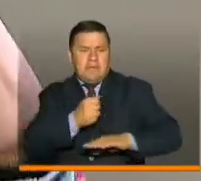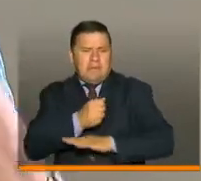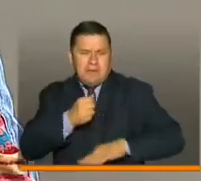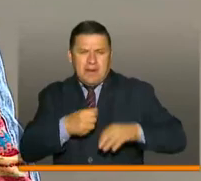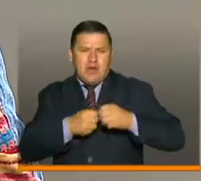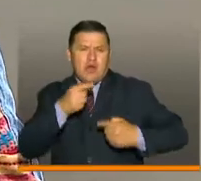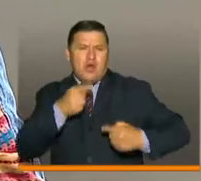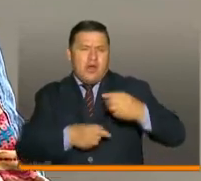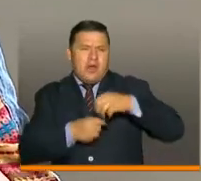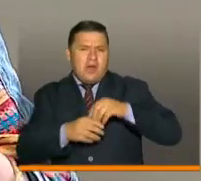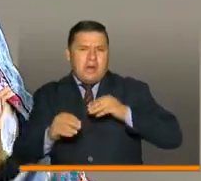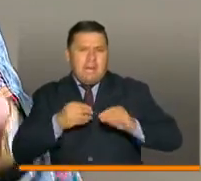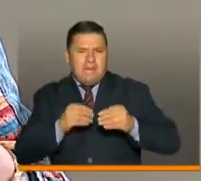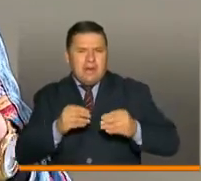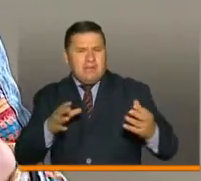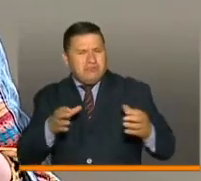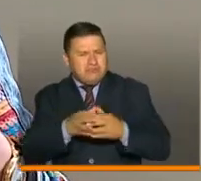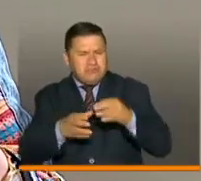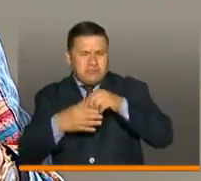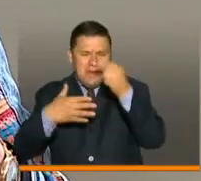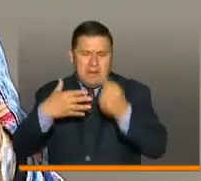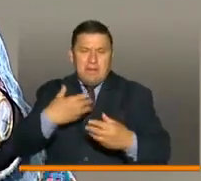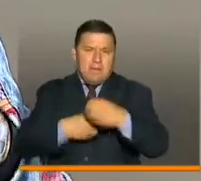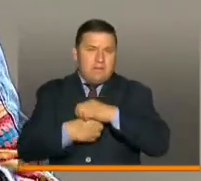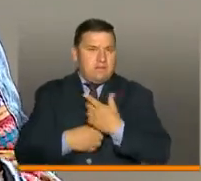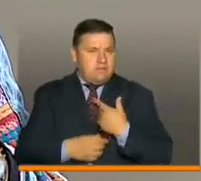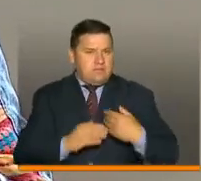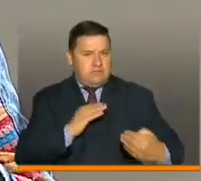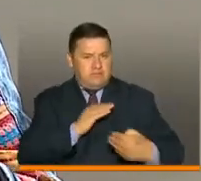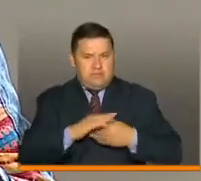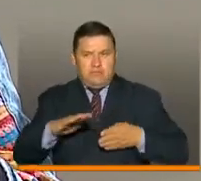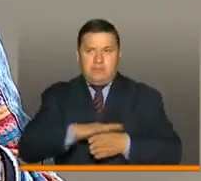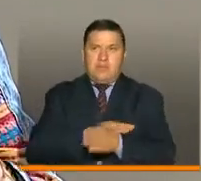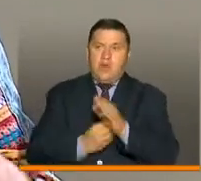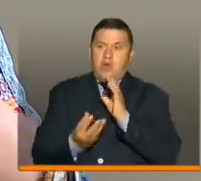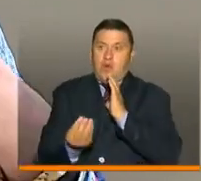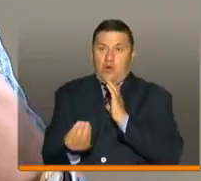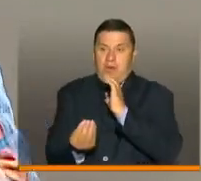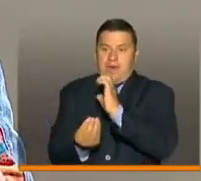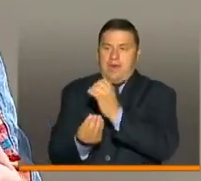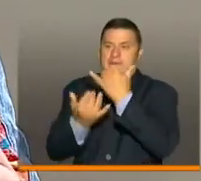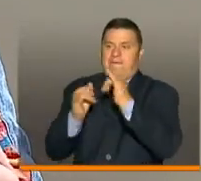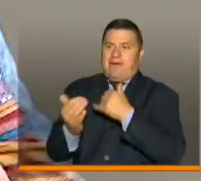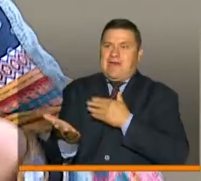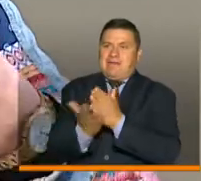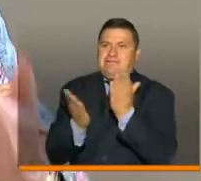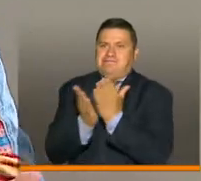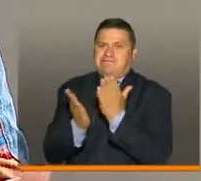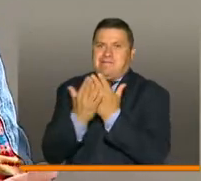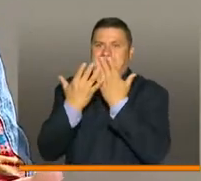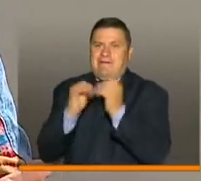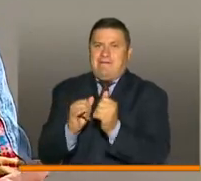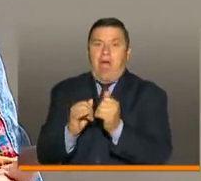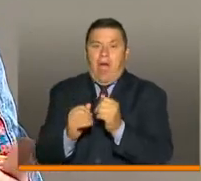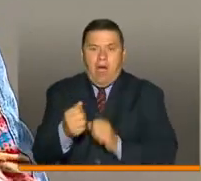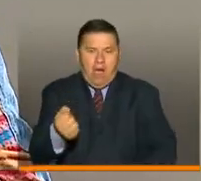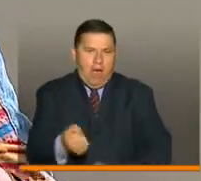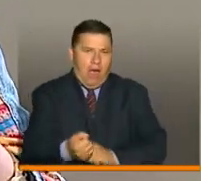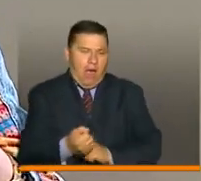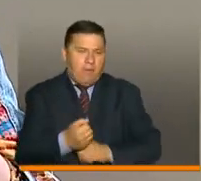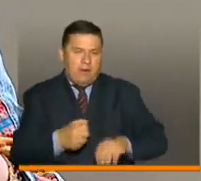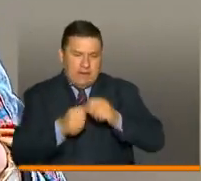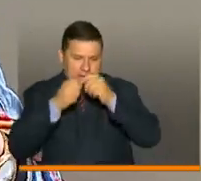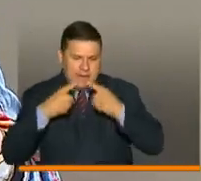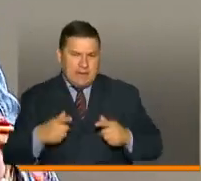básicas, competencias blandas y todo aquello que haga que un egresado de Generación E pueda terminar su carrera y lograr, obviamente, como esperamos,